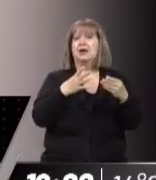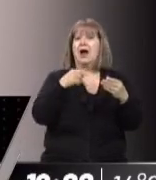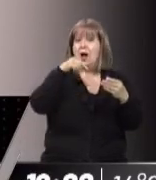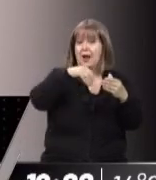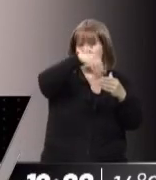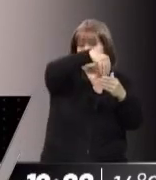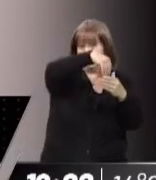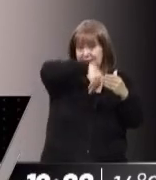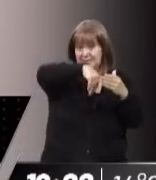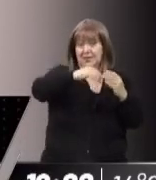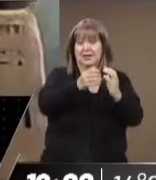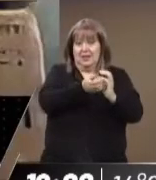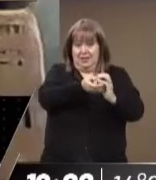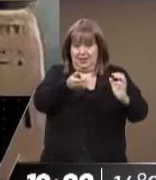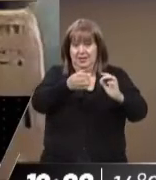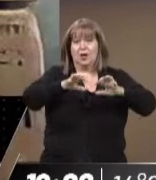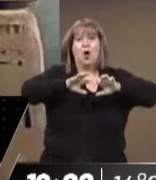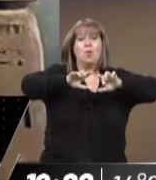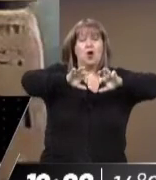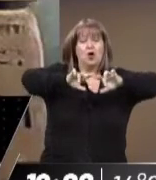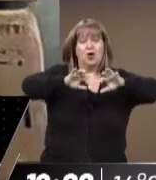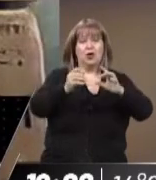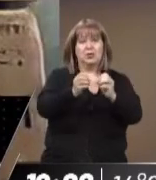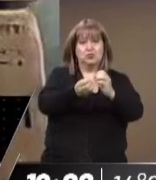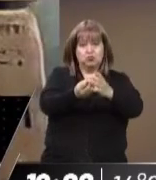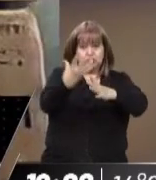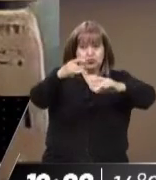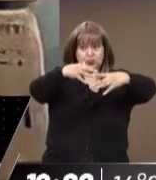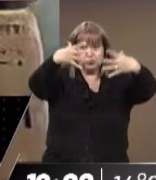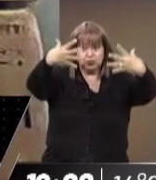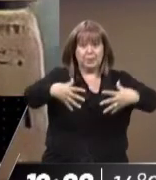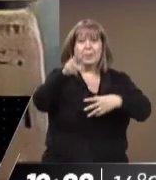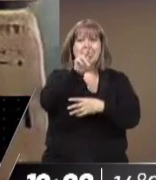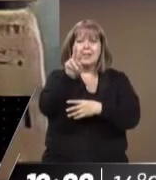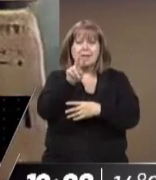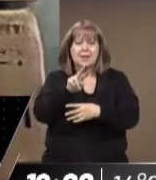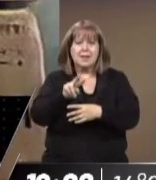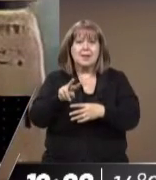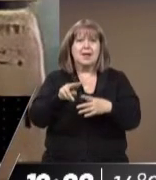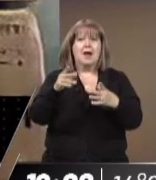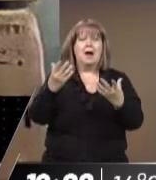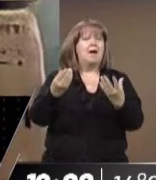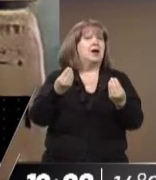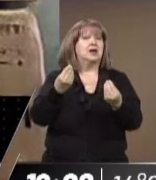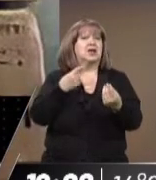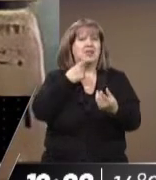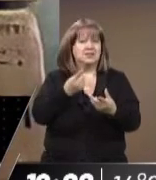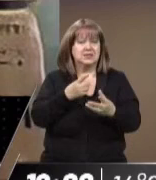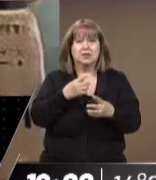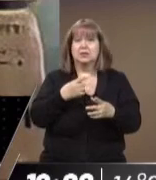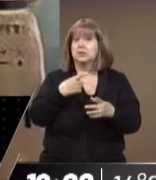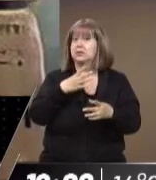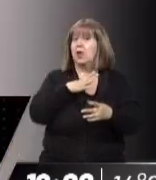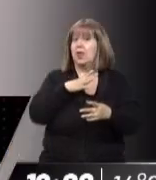analizando por estas horas. Obviamente que se está cada vez complicando la situación para